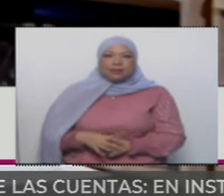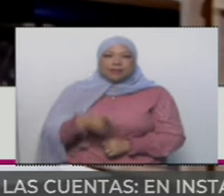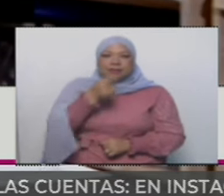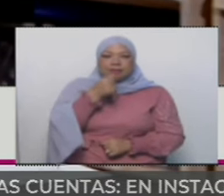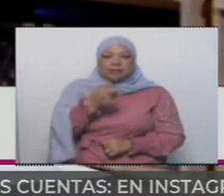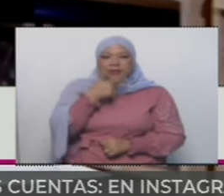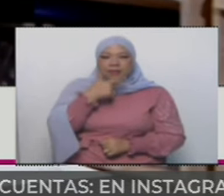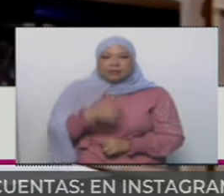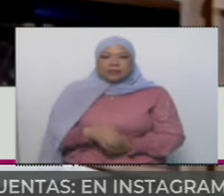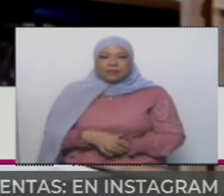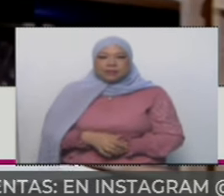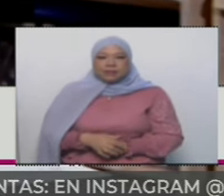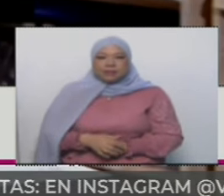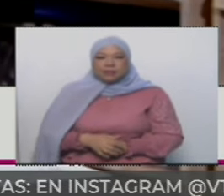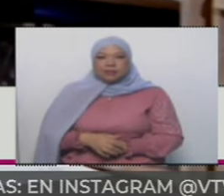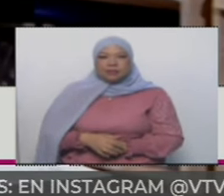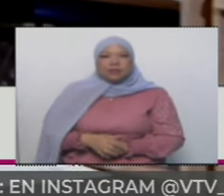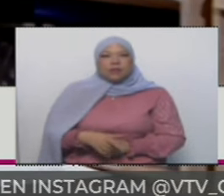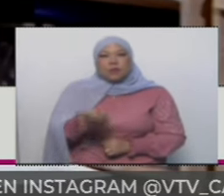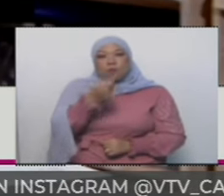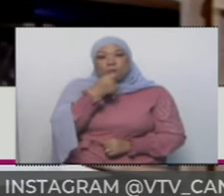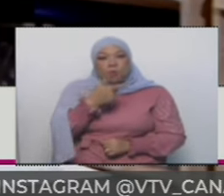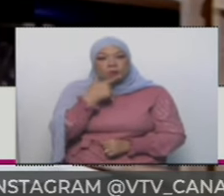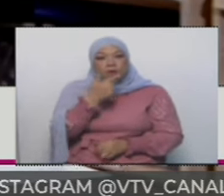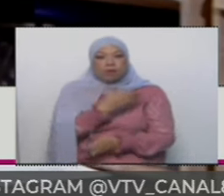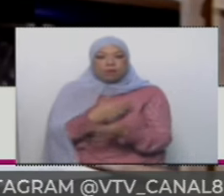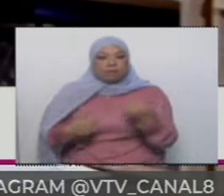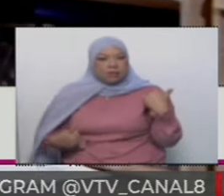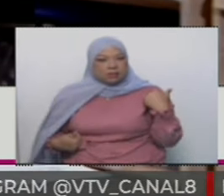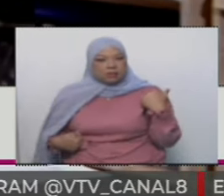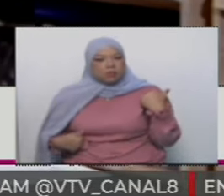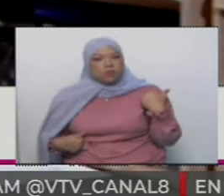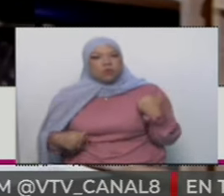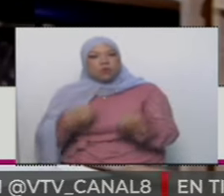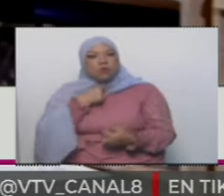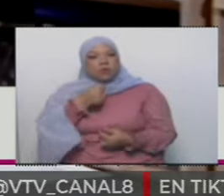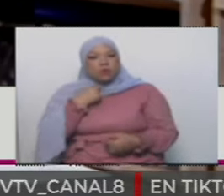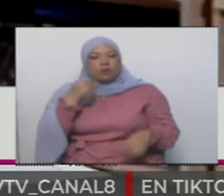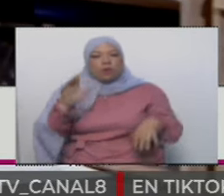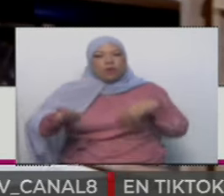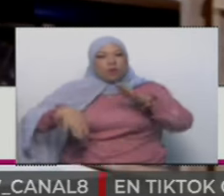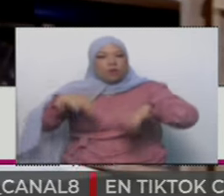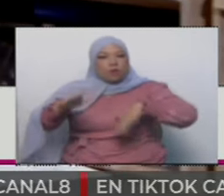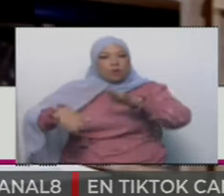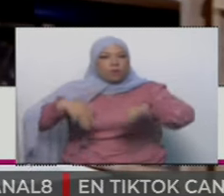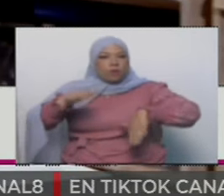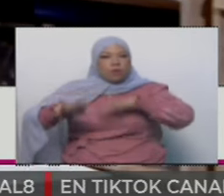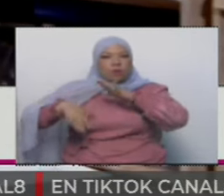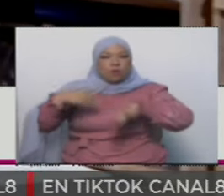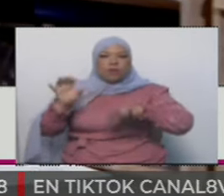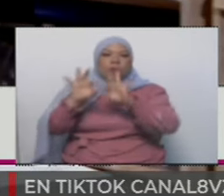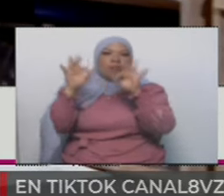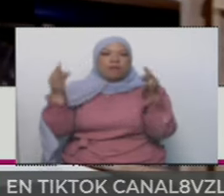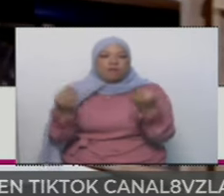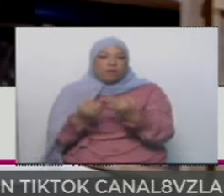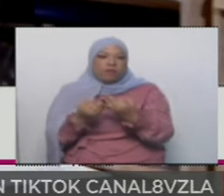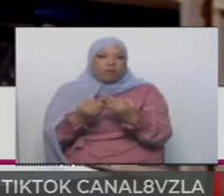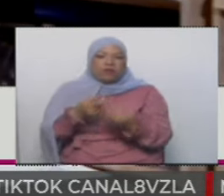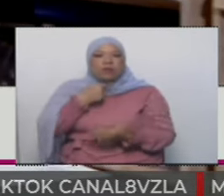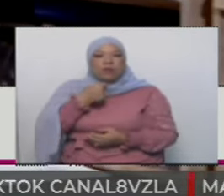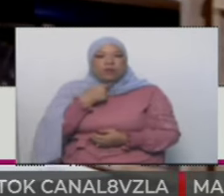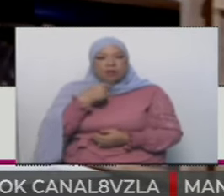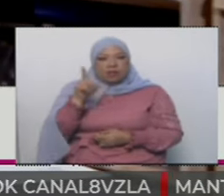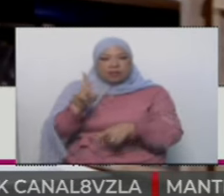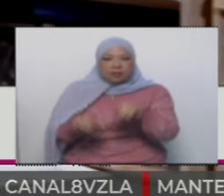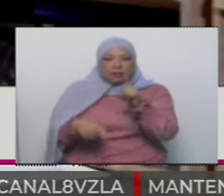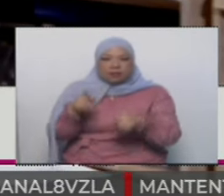Silvia? Oye, qué bueno que el presidente descansó, qué bueno que está en la playa, qué bueno, siempre en familia. Pero también